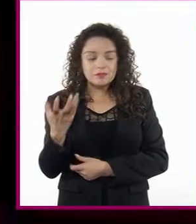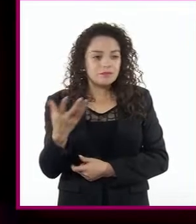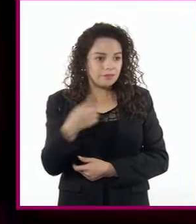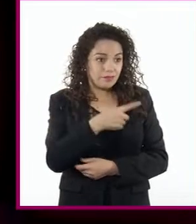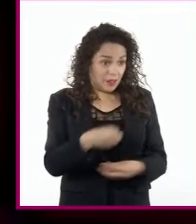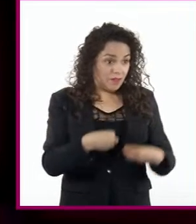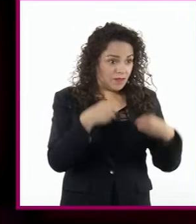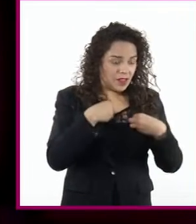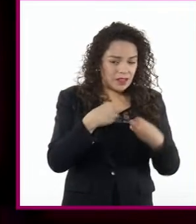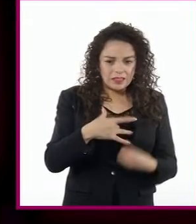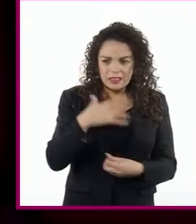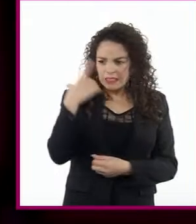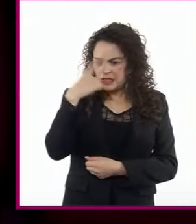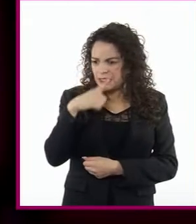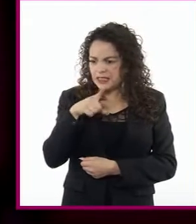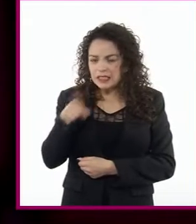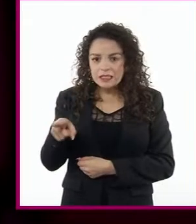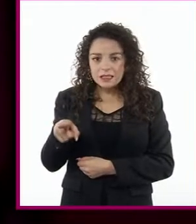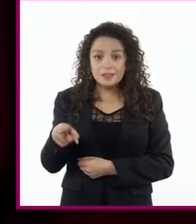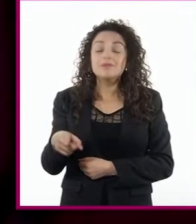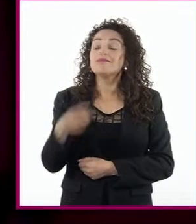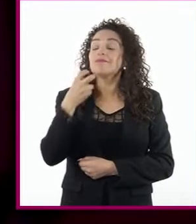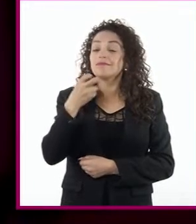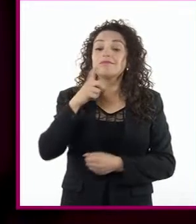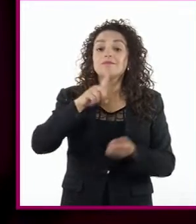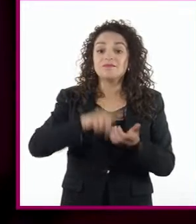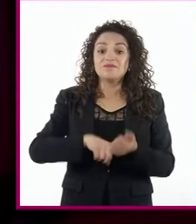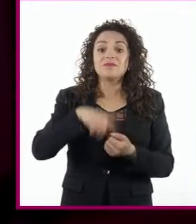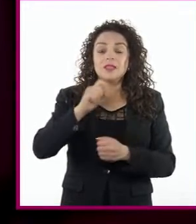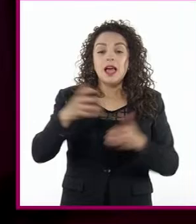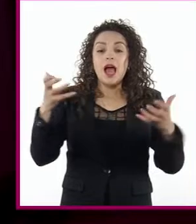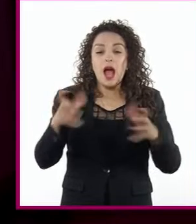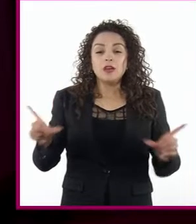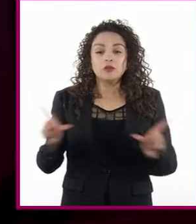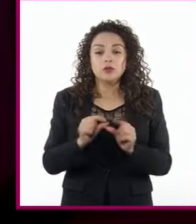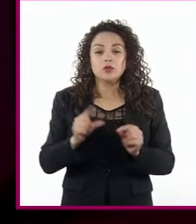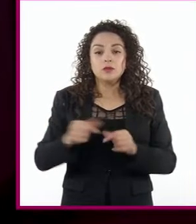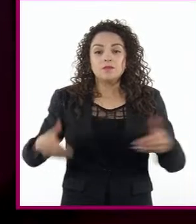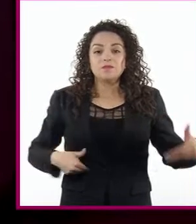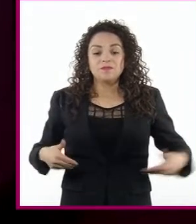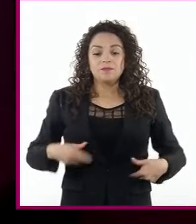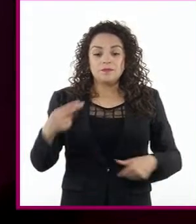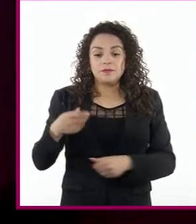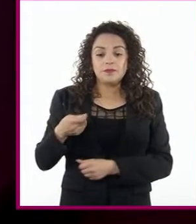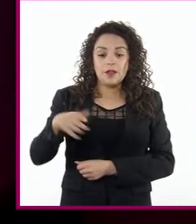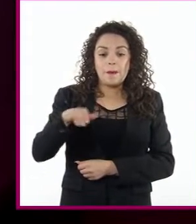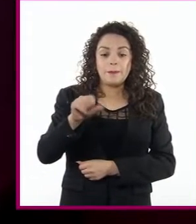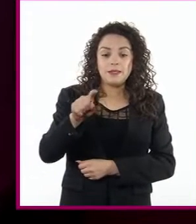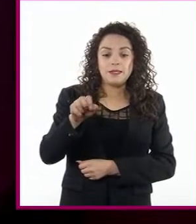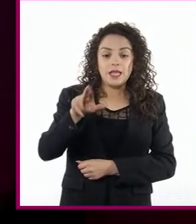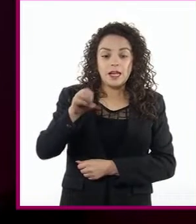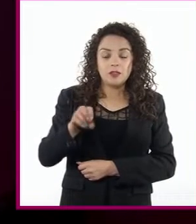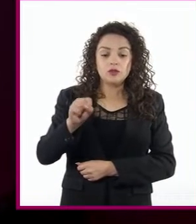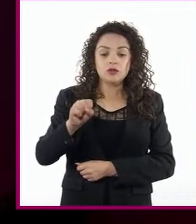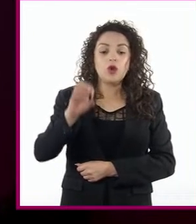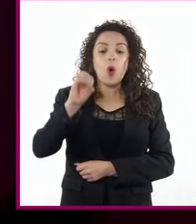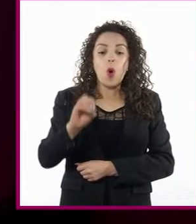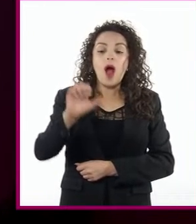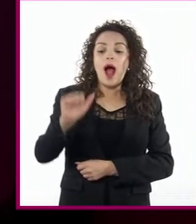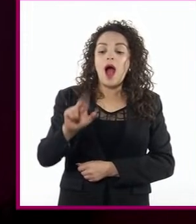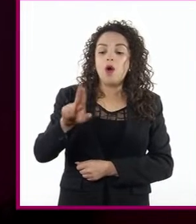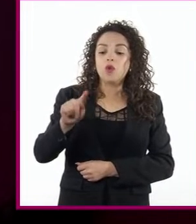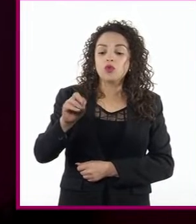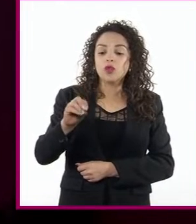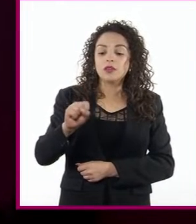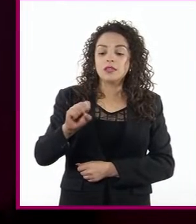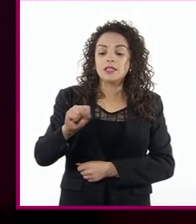teatro acude en su función liberadora mediante breves obras llamadas misterios o autos sacramentales, en